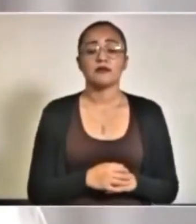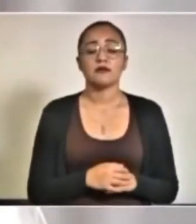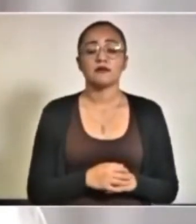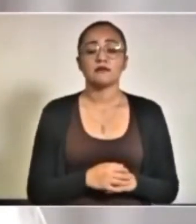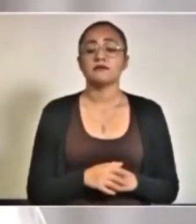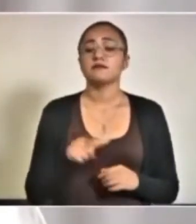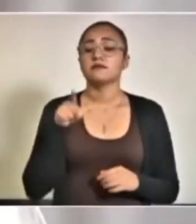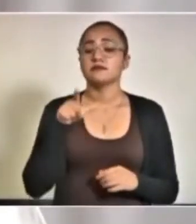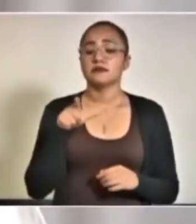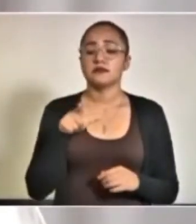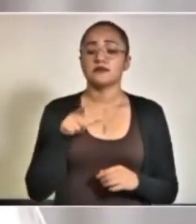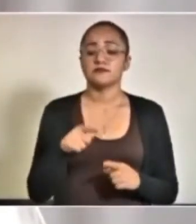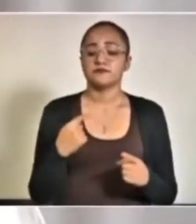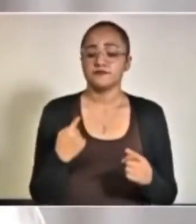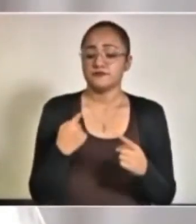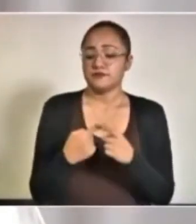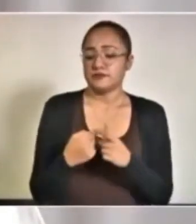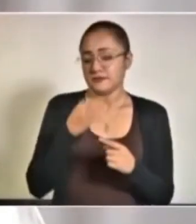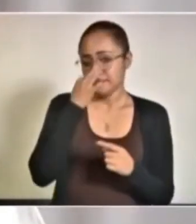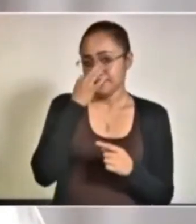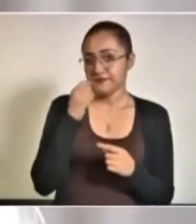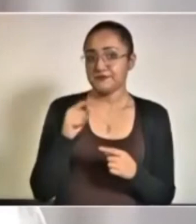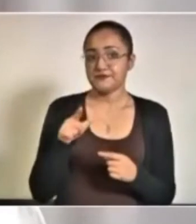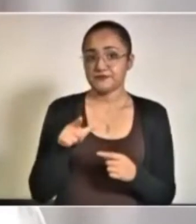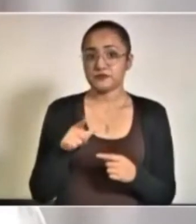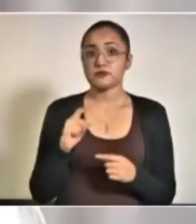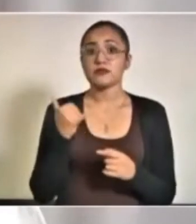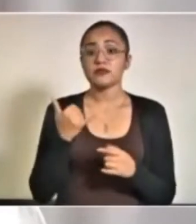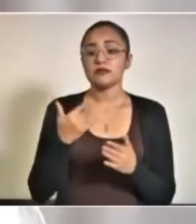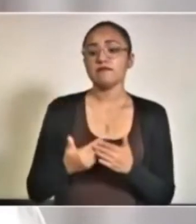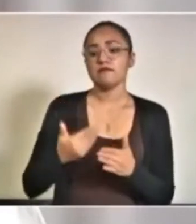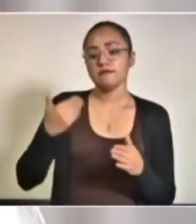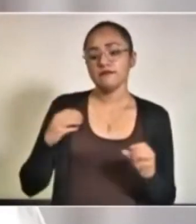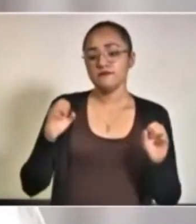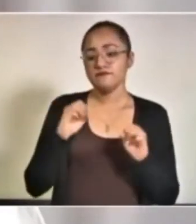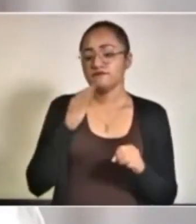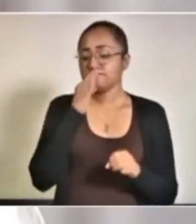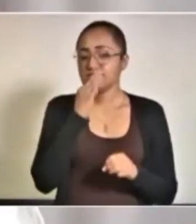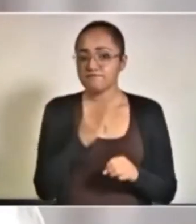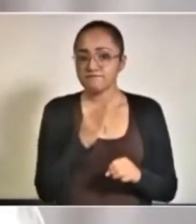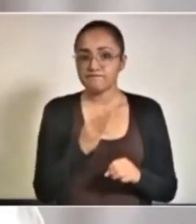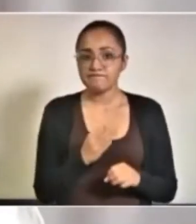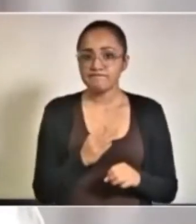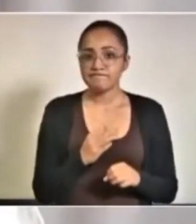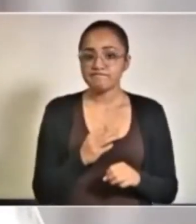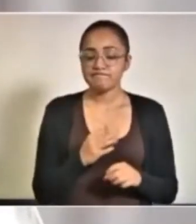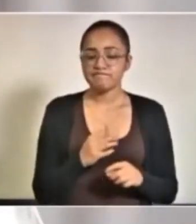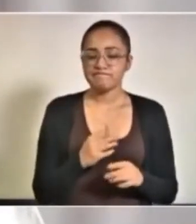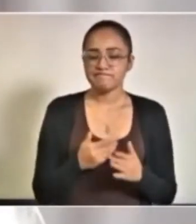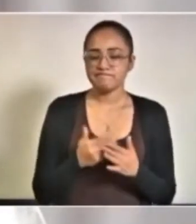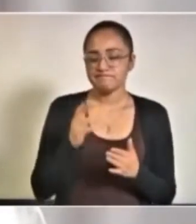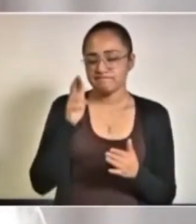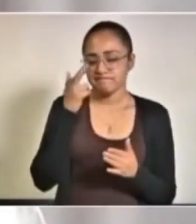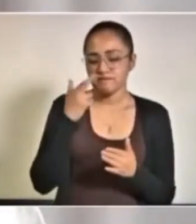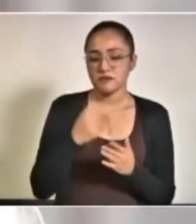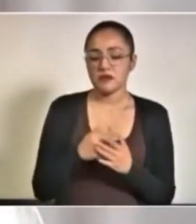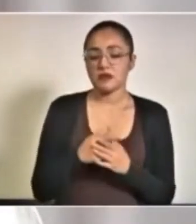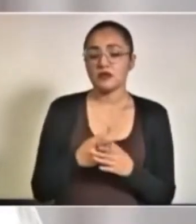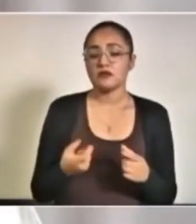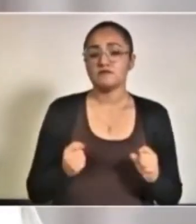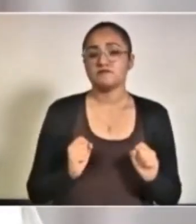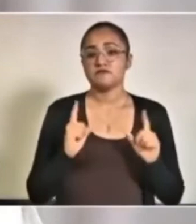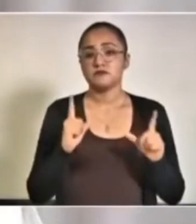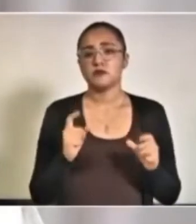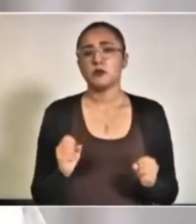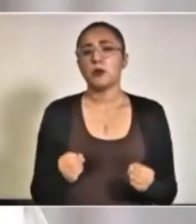17 en las últimas 72 horas incorporados de manera rezagada a las plataformas